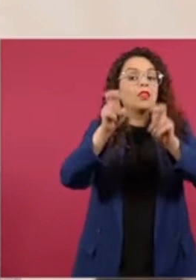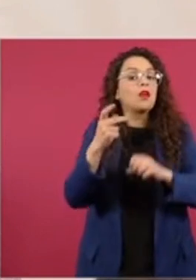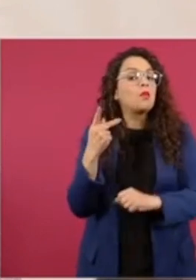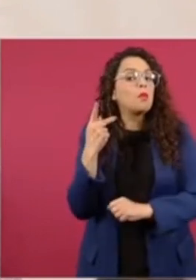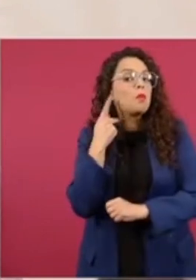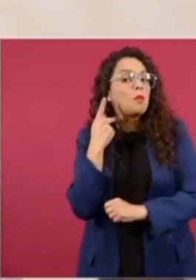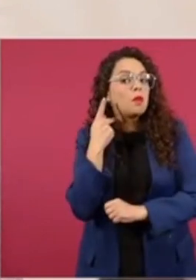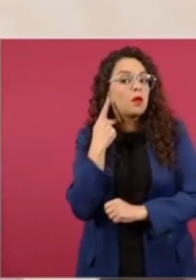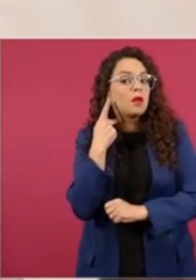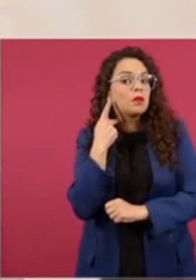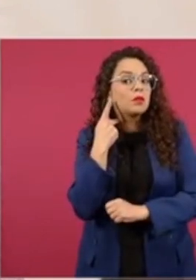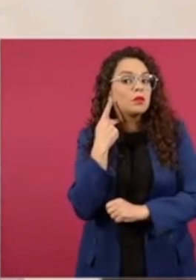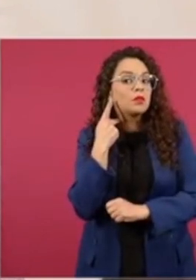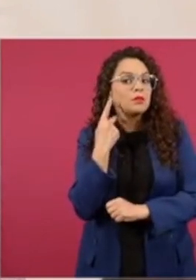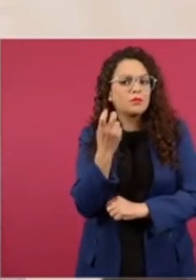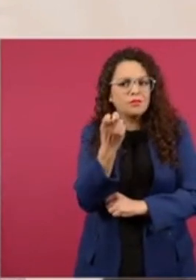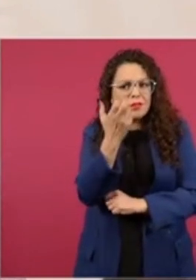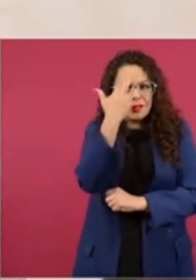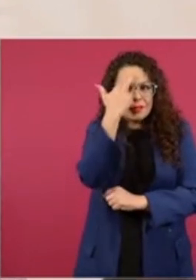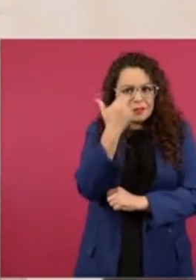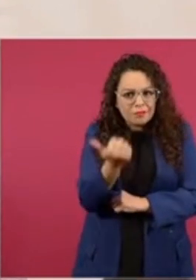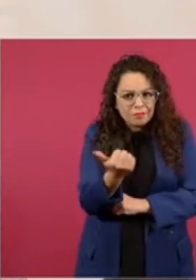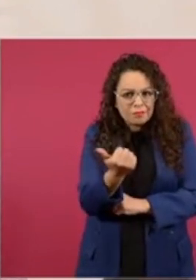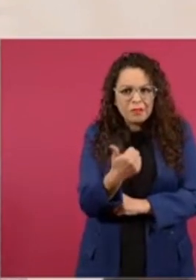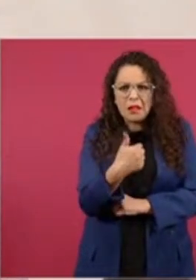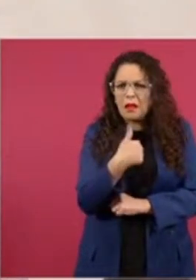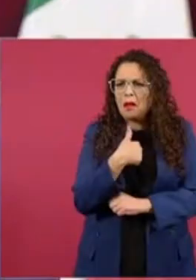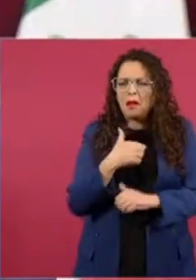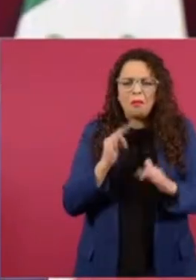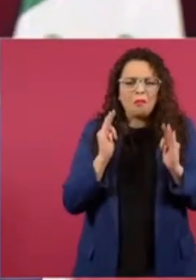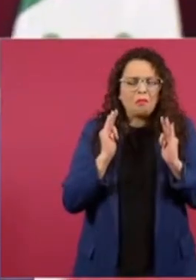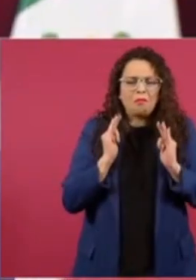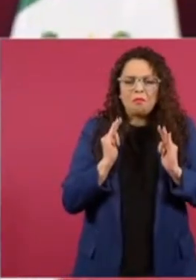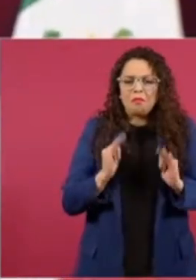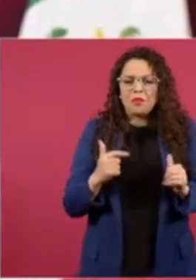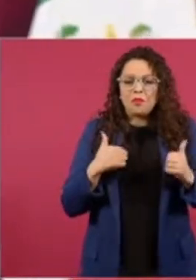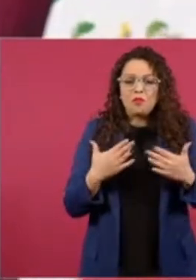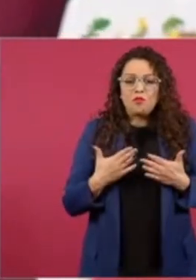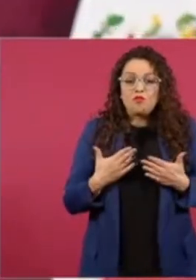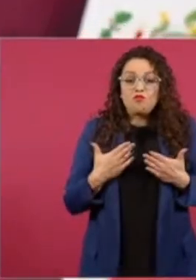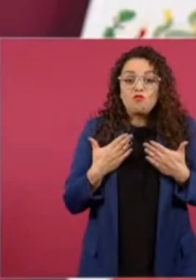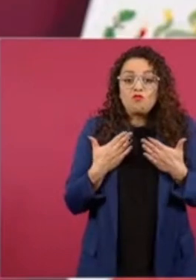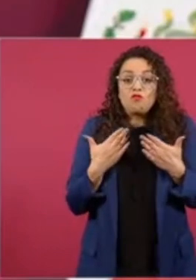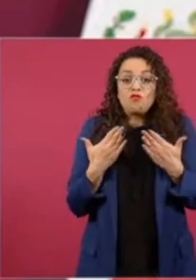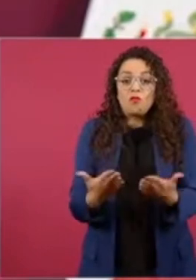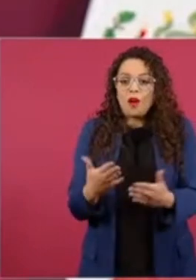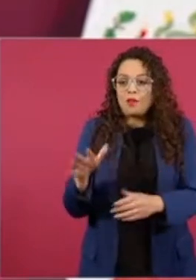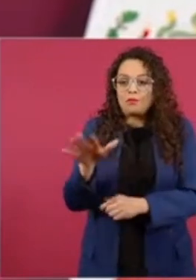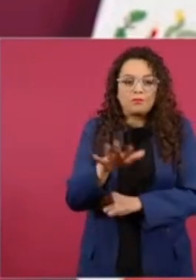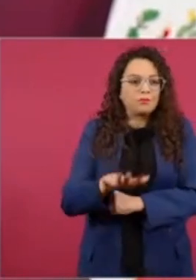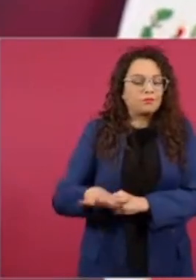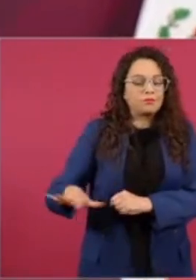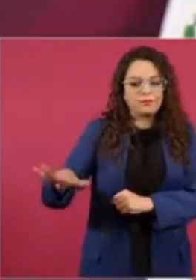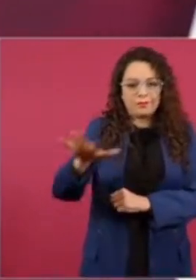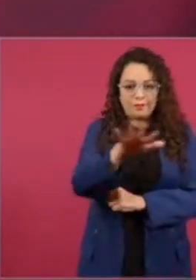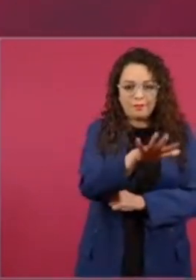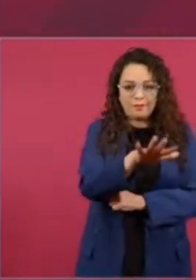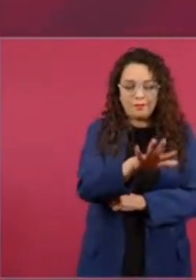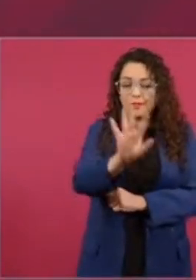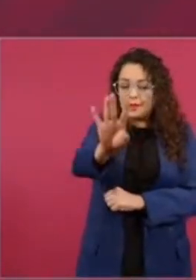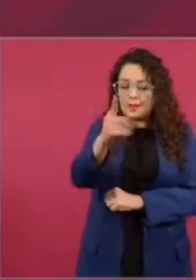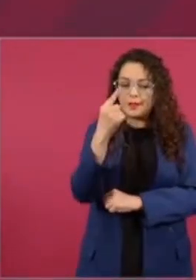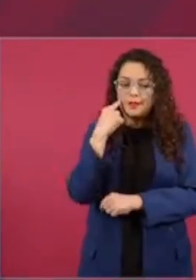politizada y de ahí se fue el presidente de la república a recordar la época en la que fue candidato a la jefatura de